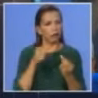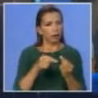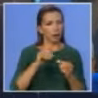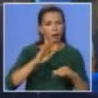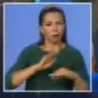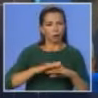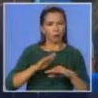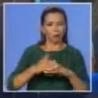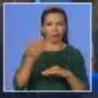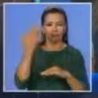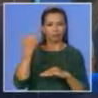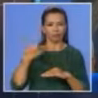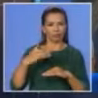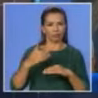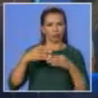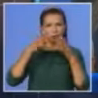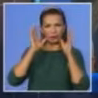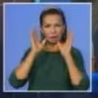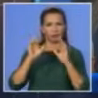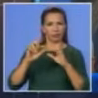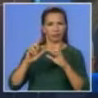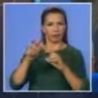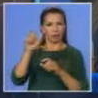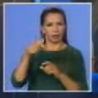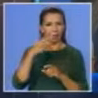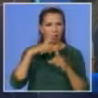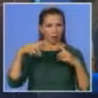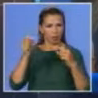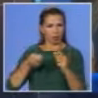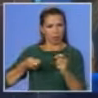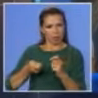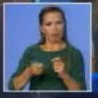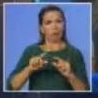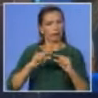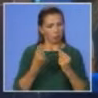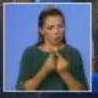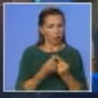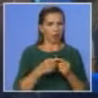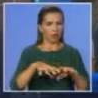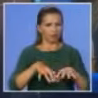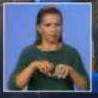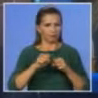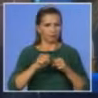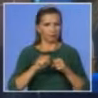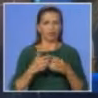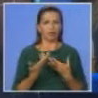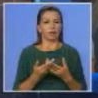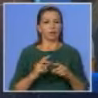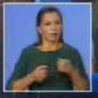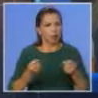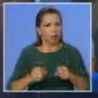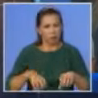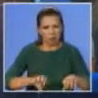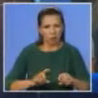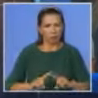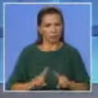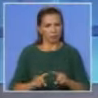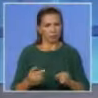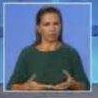del turista japonés. Hay vehículos, motos y municiones entre las evidencias. Esto va más adelante porque comenzamos con el Código